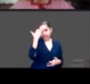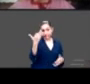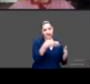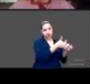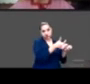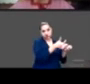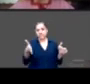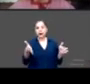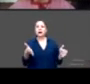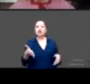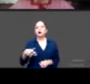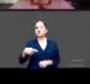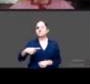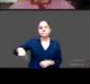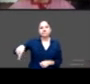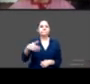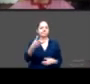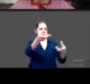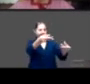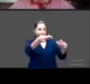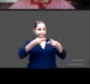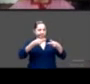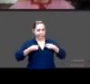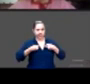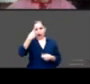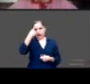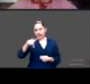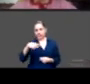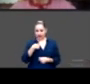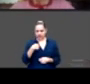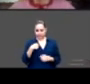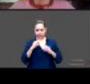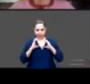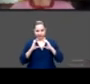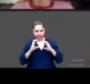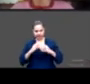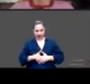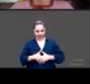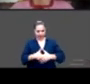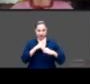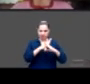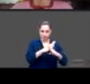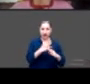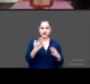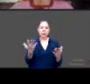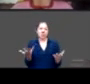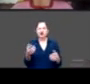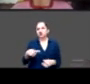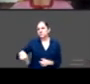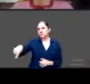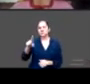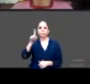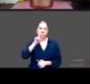insatisfechas en anticoncepción es decir aquellas mujeres y jóvenes y chicas y chicos que